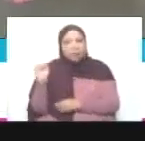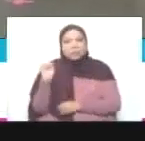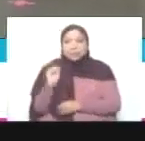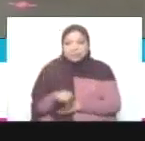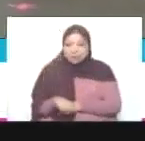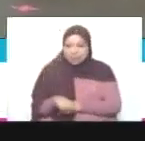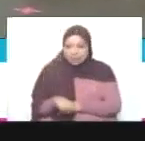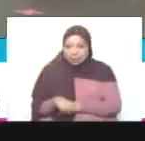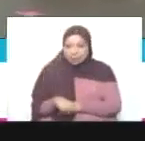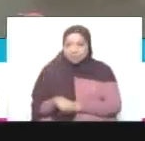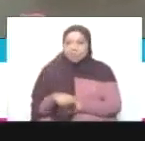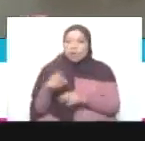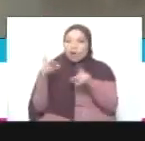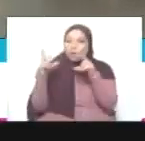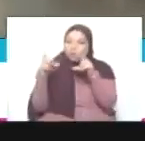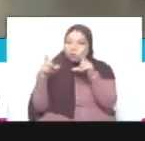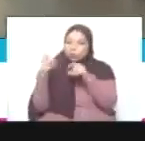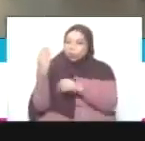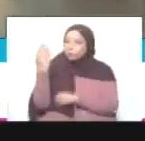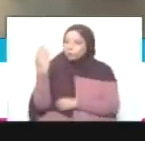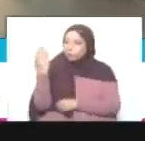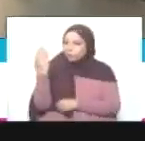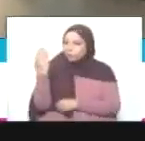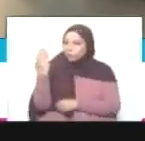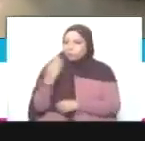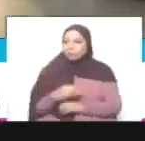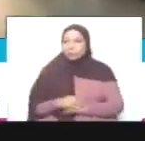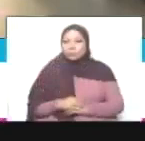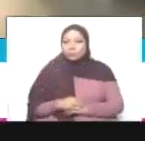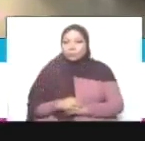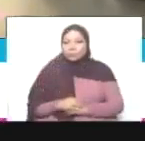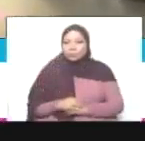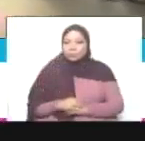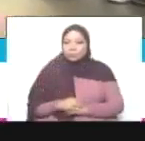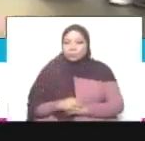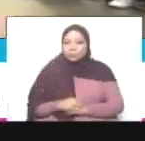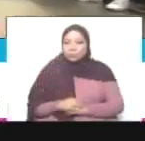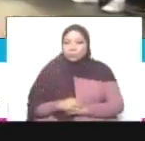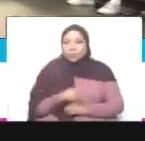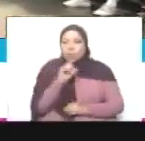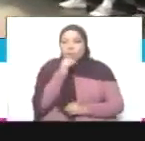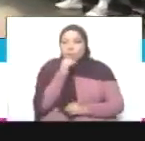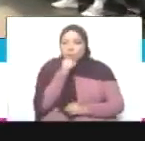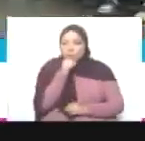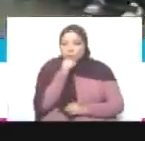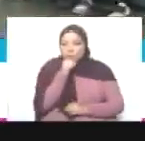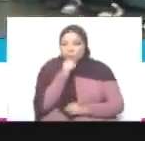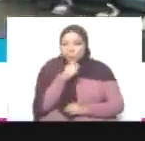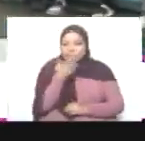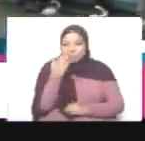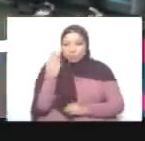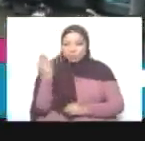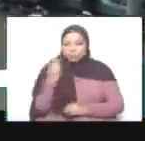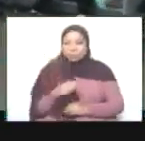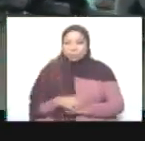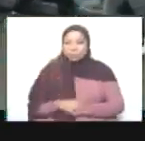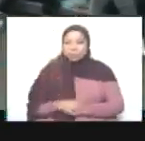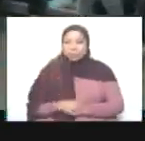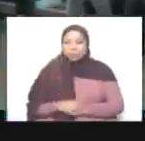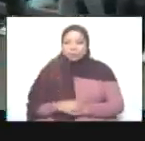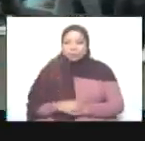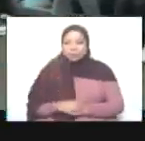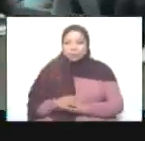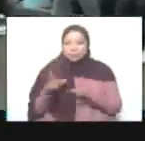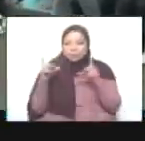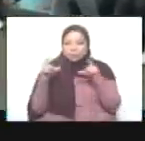Bueno, vamos a sentarnos, pues, por aquí. Vénganse para acá los más viejitos. ¿Ah? Ernesto, vente para acá. Vamos